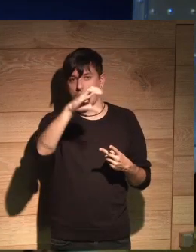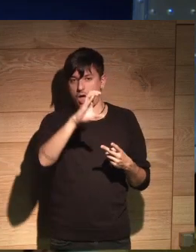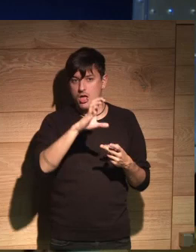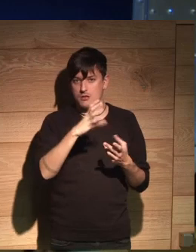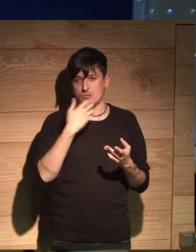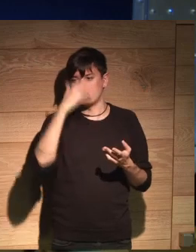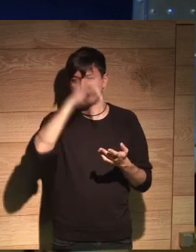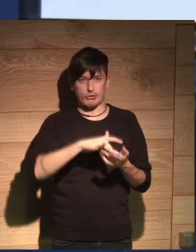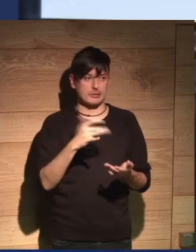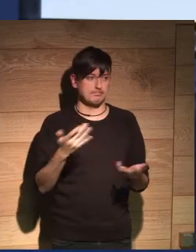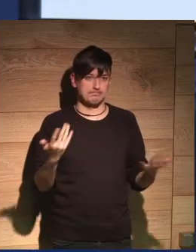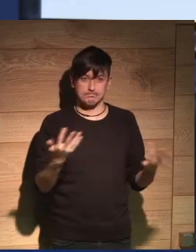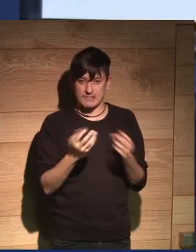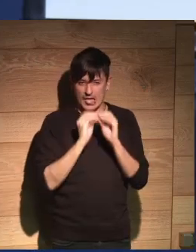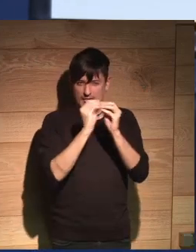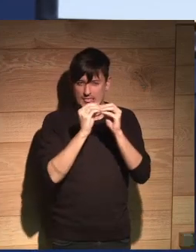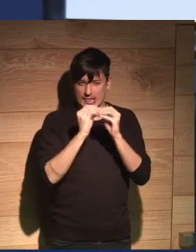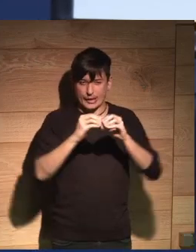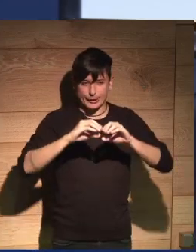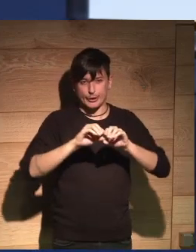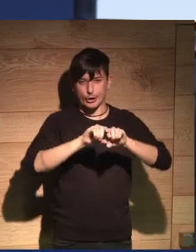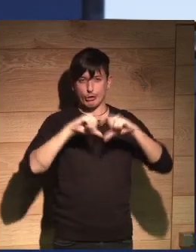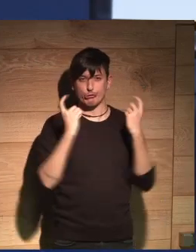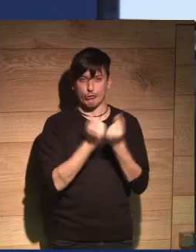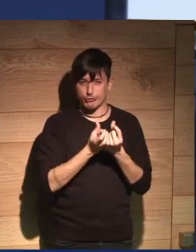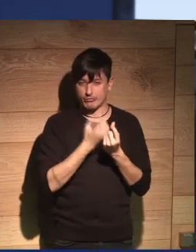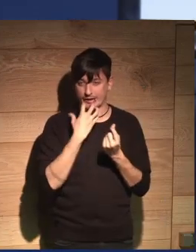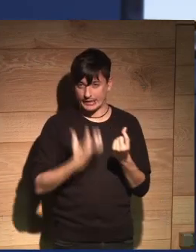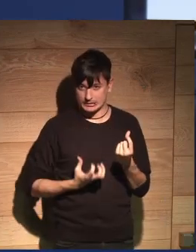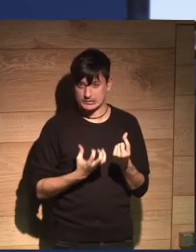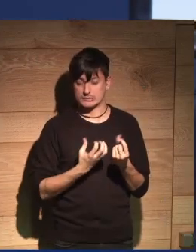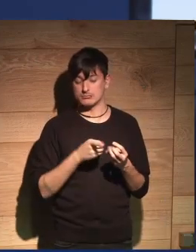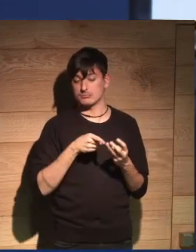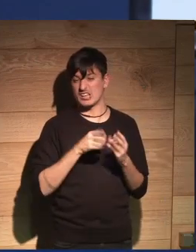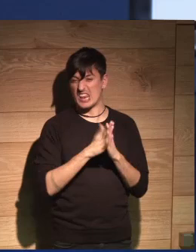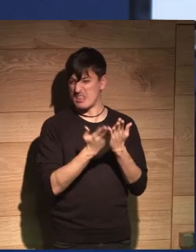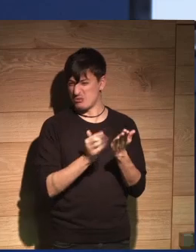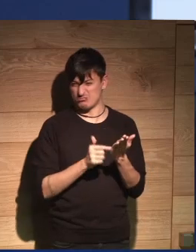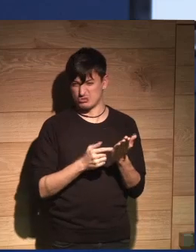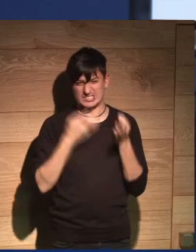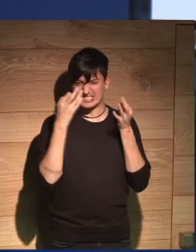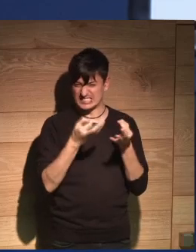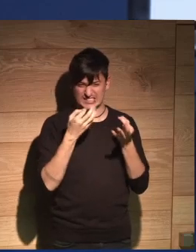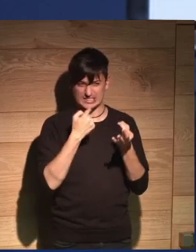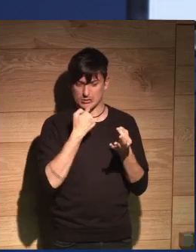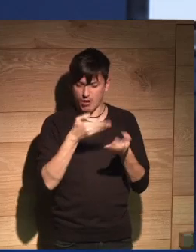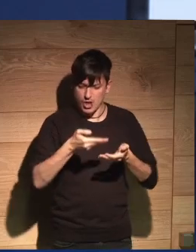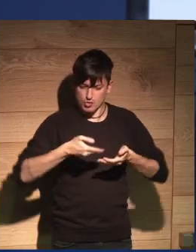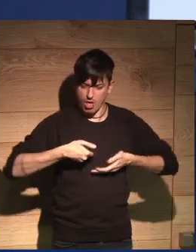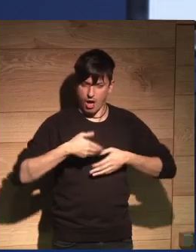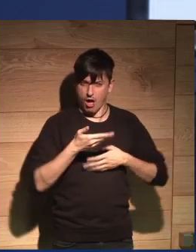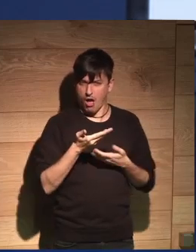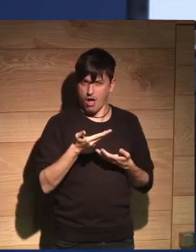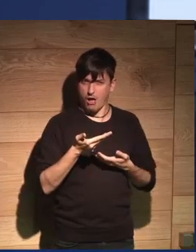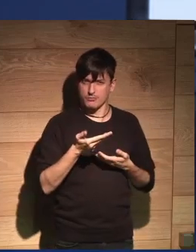hay a la hora, por ejemplo, de elaborar un roscón de Reyes. Porque le digo una cosa, este libro yo siempre digo que te ayuda no solamente a